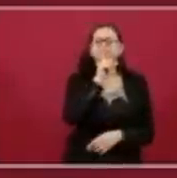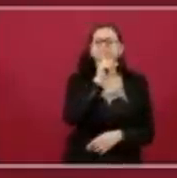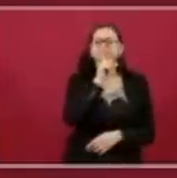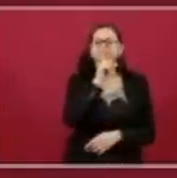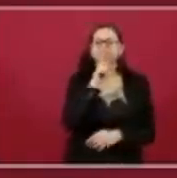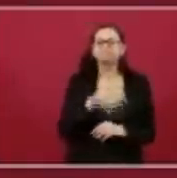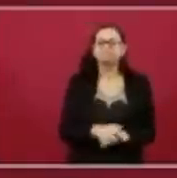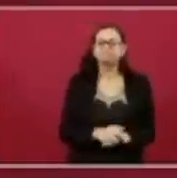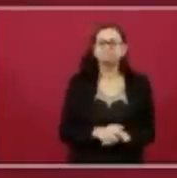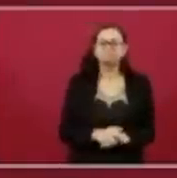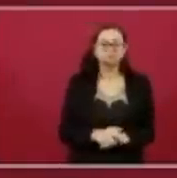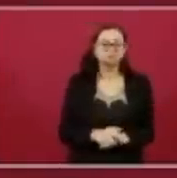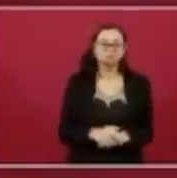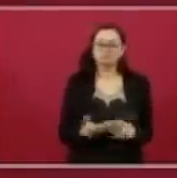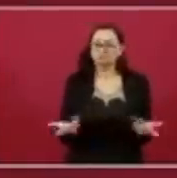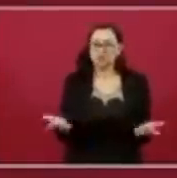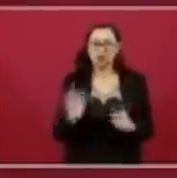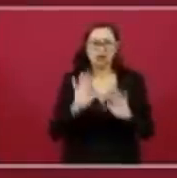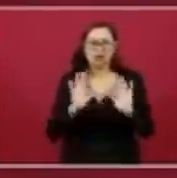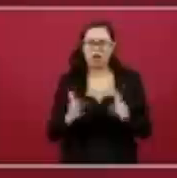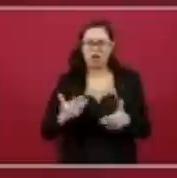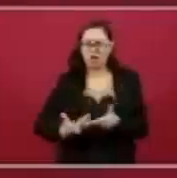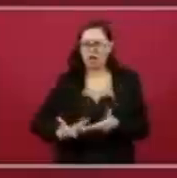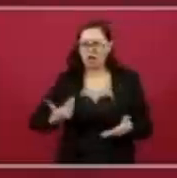conoce y lo que tiene